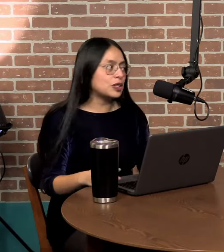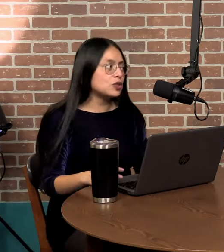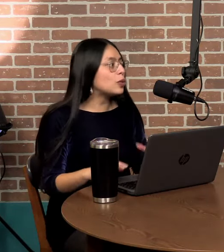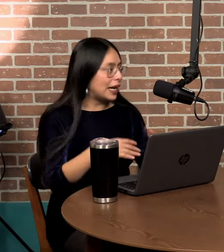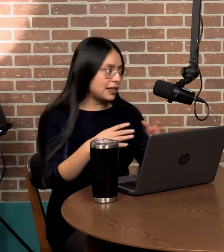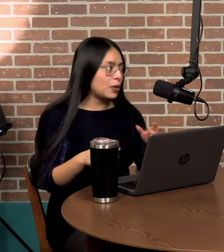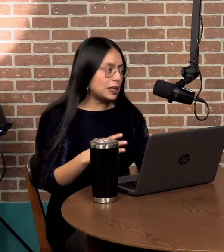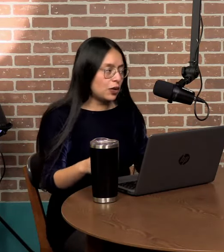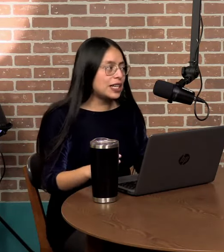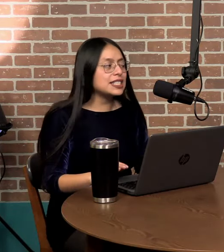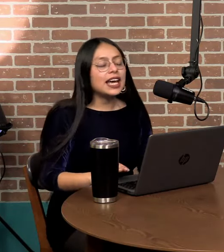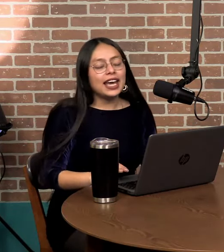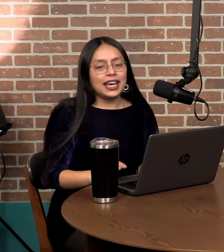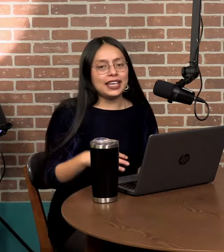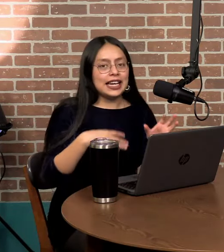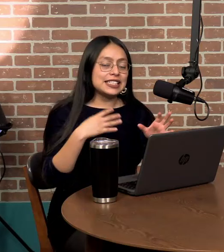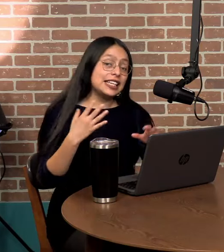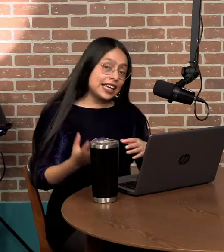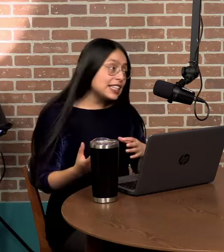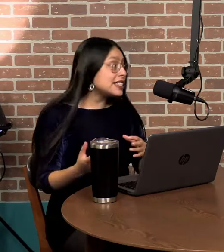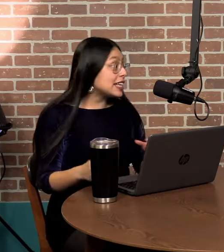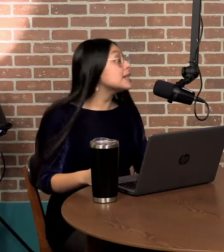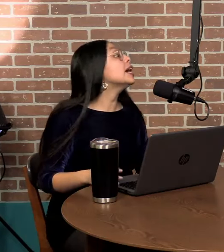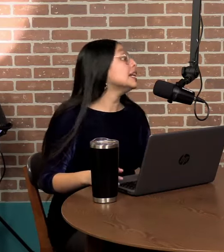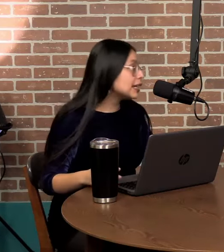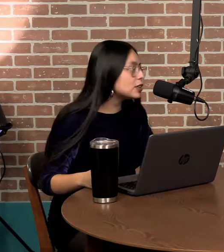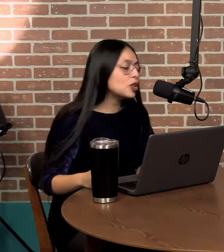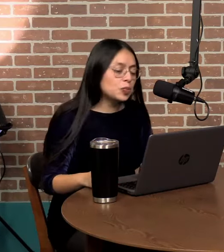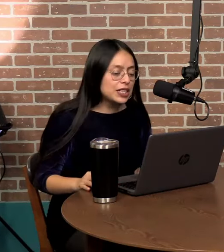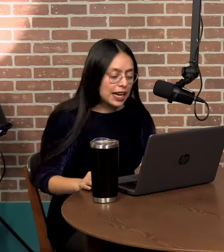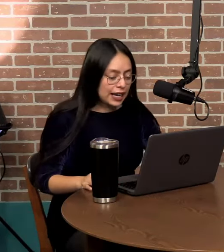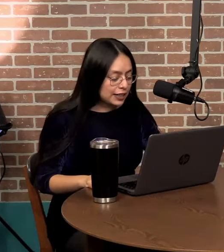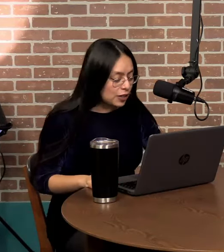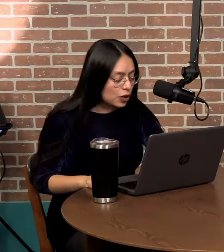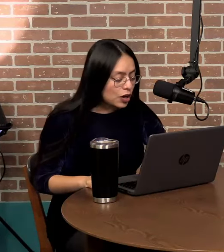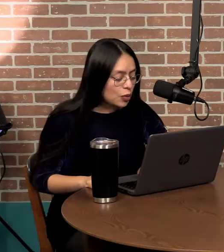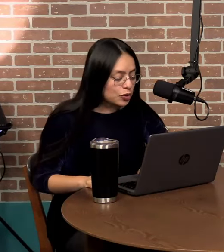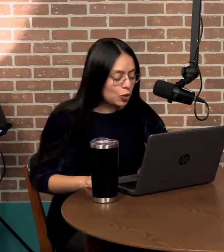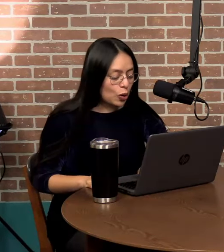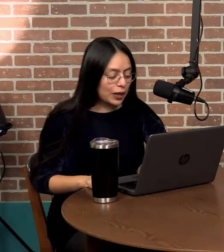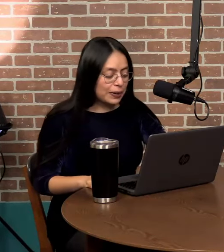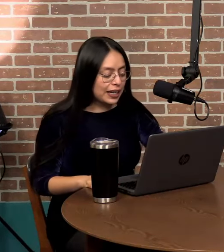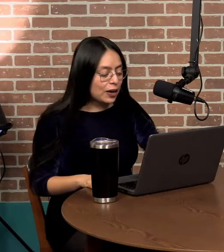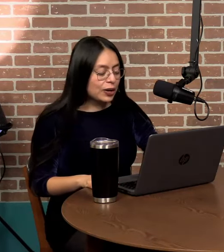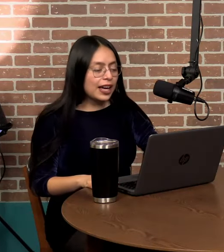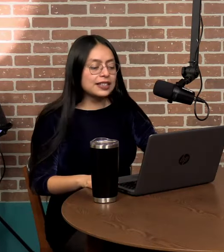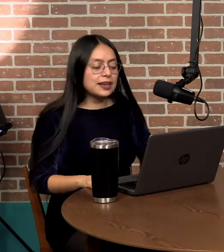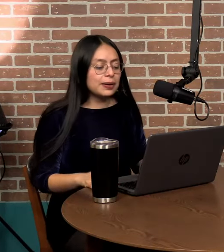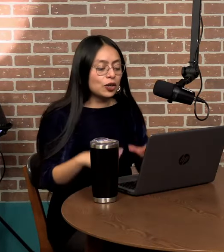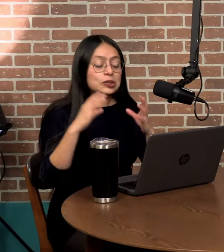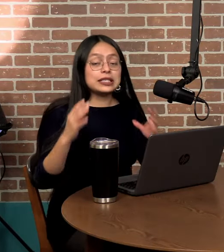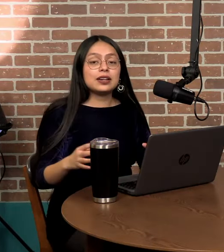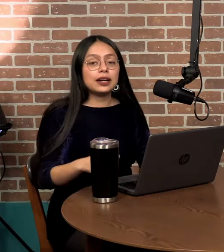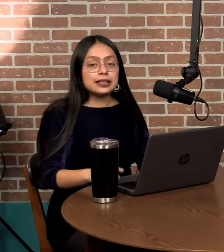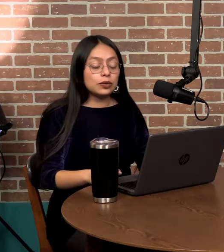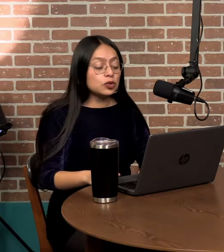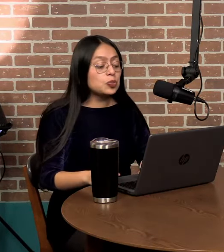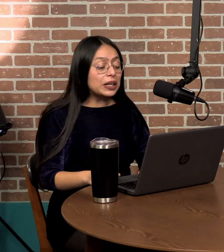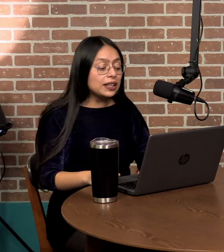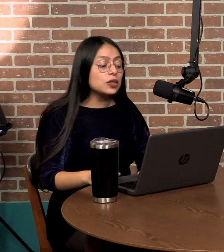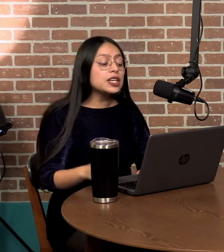mucha información sobre las renovaciones eh de las diligencias Exacto después de la elección Pues todo lo que viene ahora es saber cómo se están